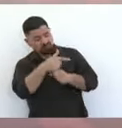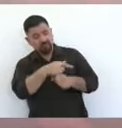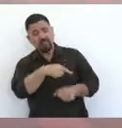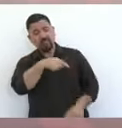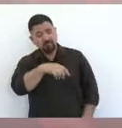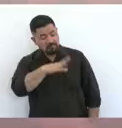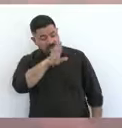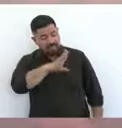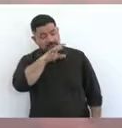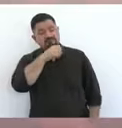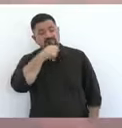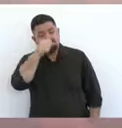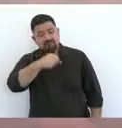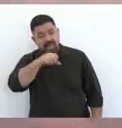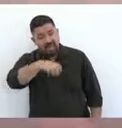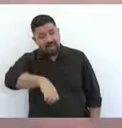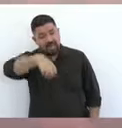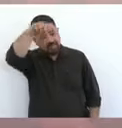edad.